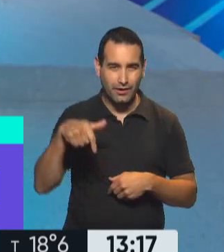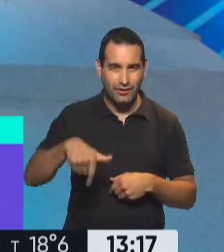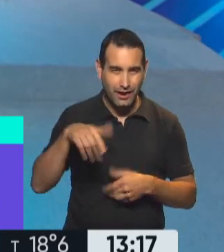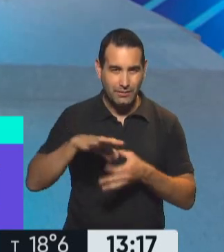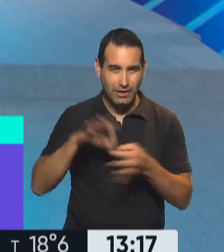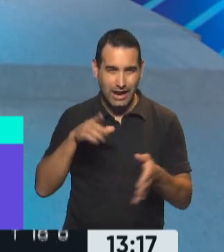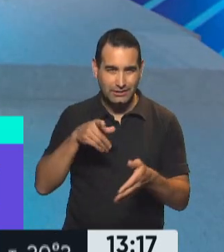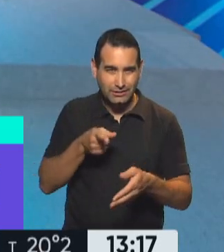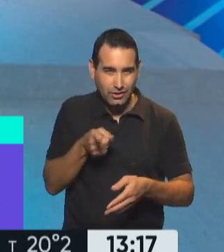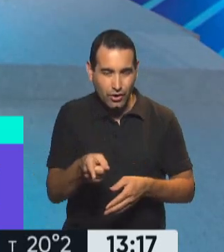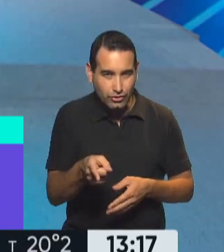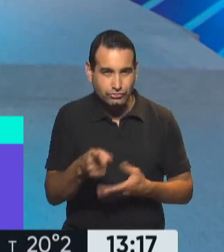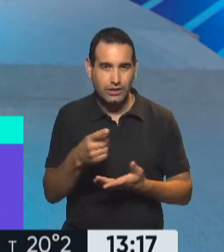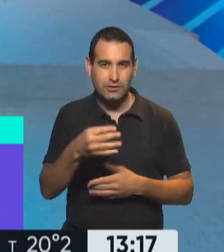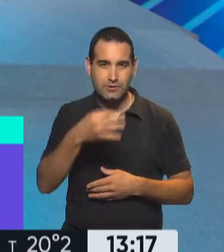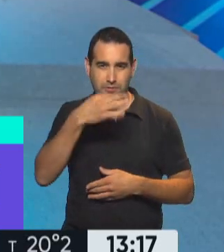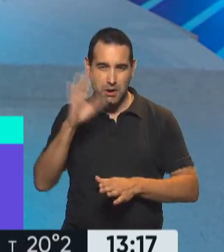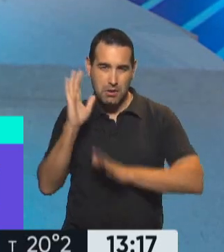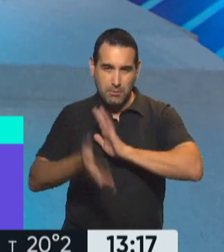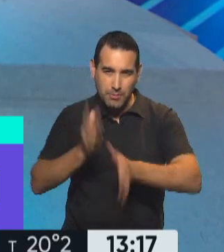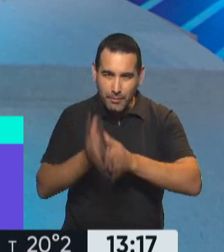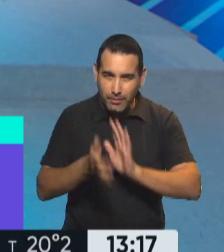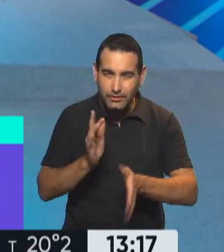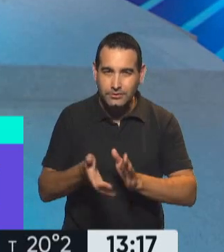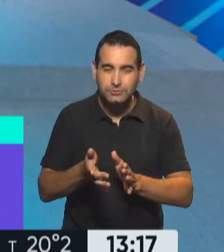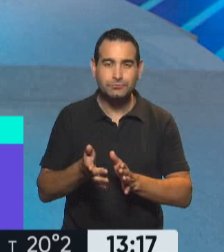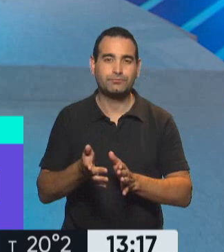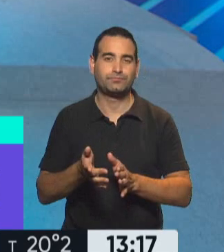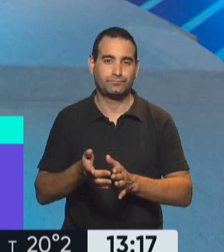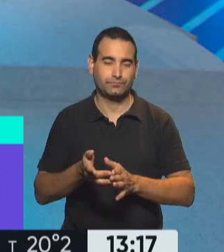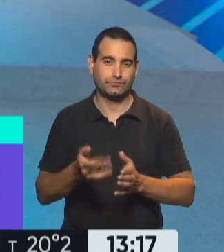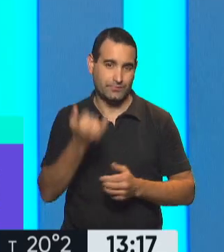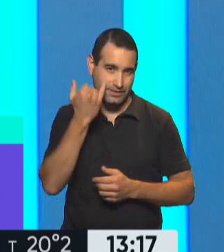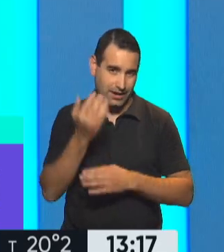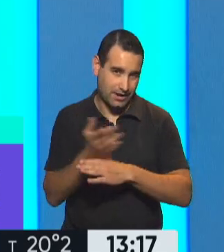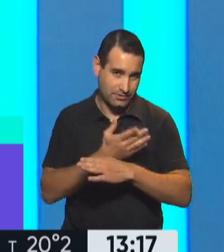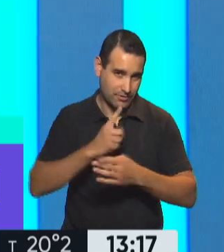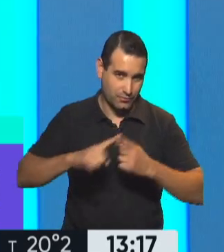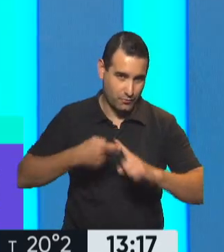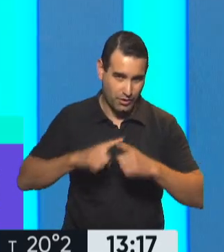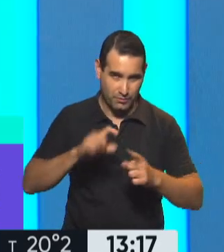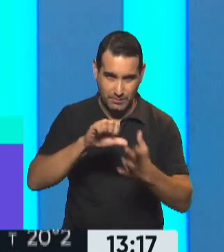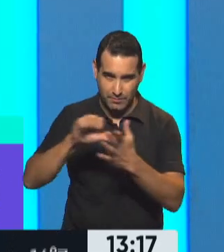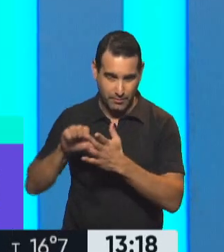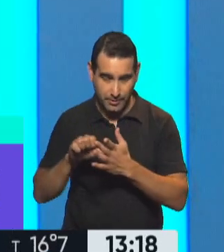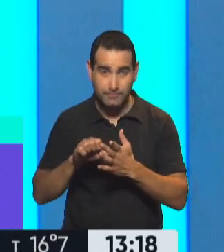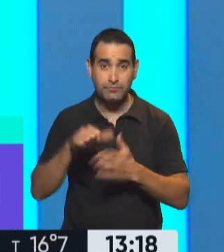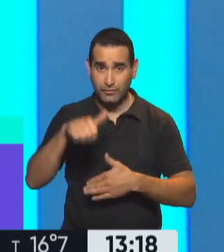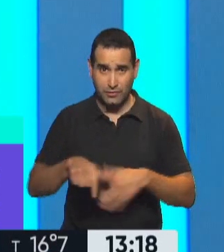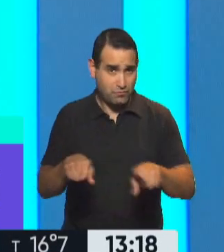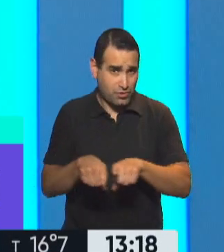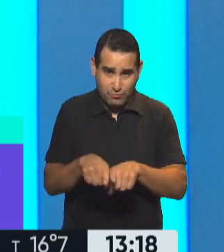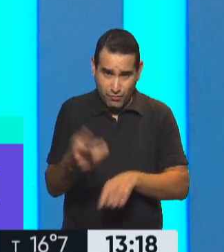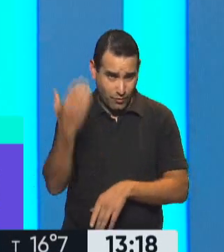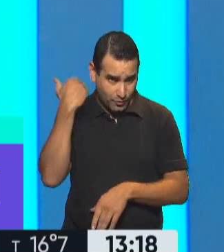democráticos, las operaciones de represión, digamos, acordadas entre distintos países. Y en este caso se está hablando,